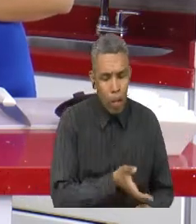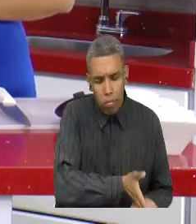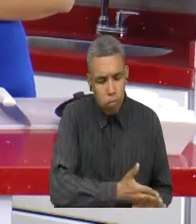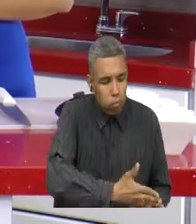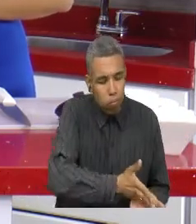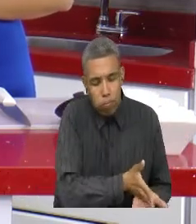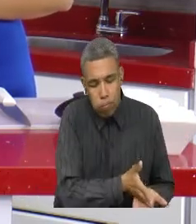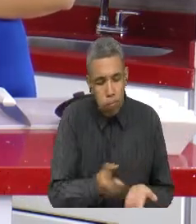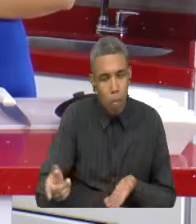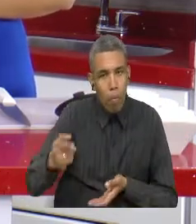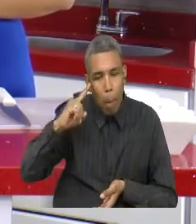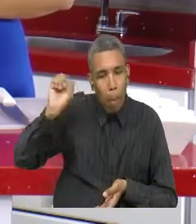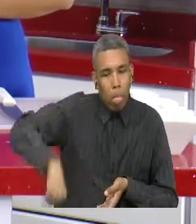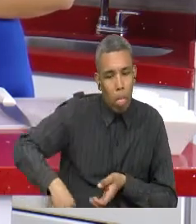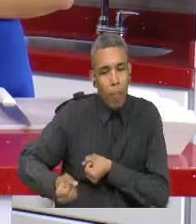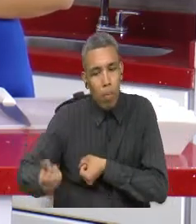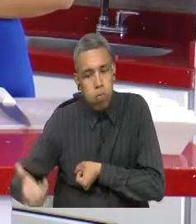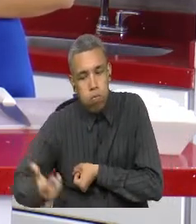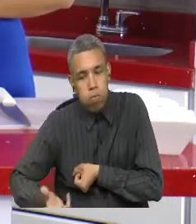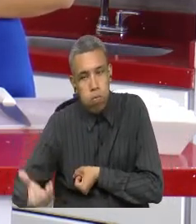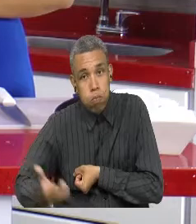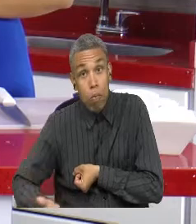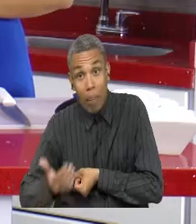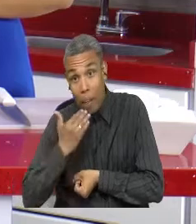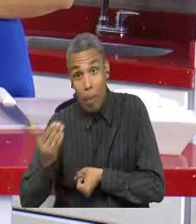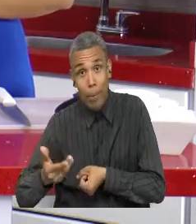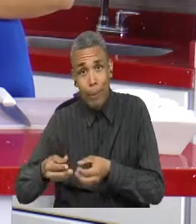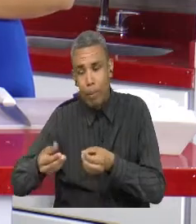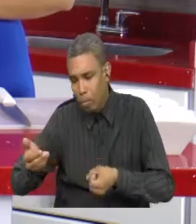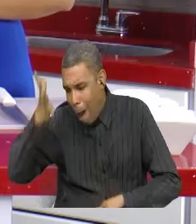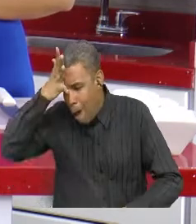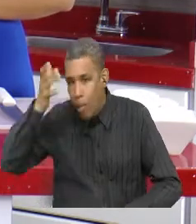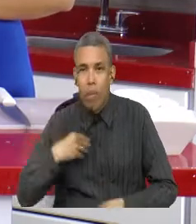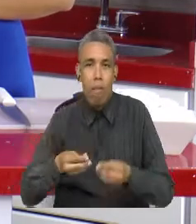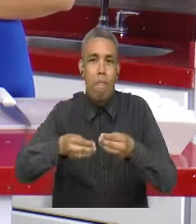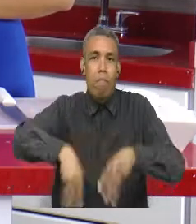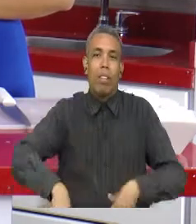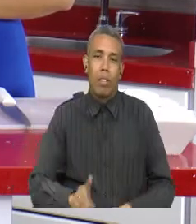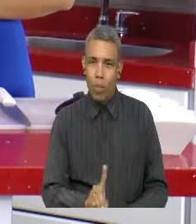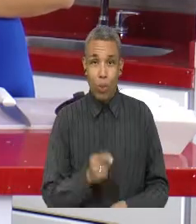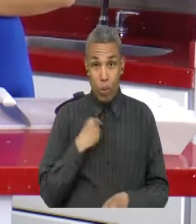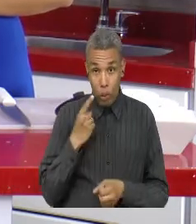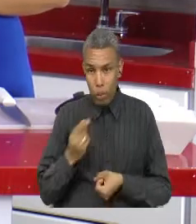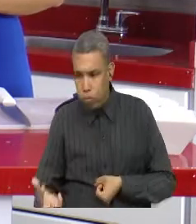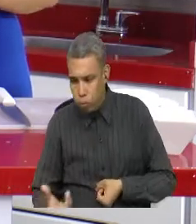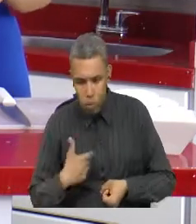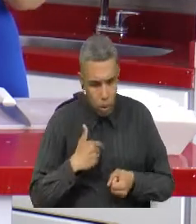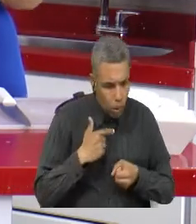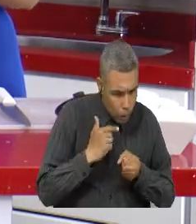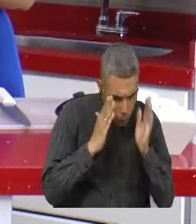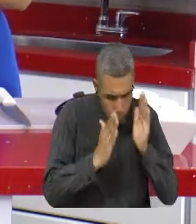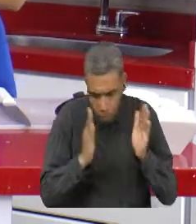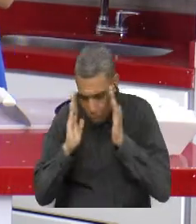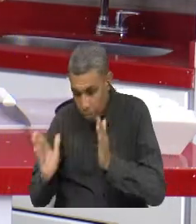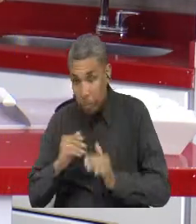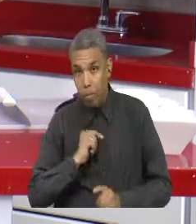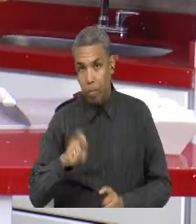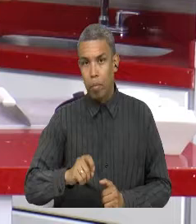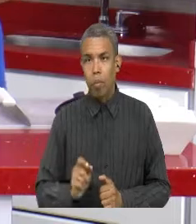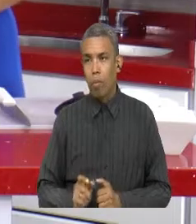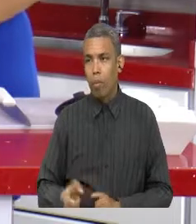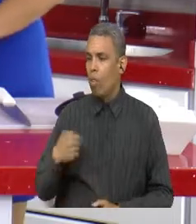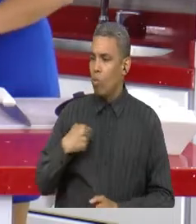se nos pasa de cocción. Entonces, como ven, toca estar pendiente de las estufas, de la estufa, de los sartenes. Normalmente en mi casa yo siempre